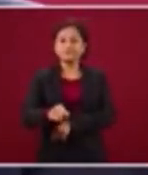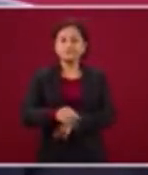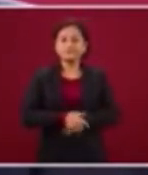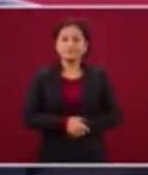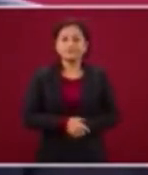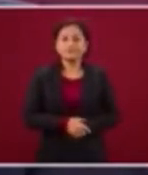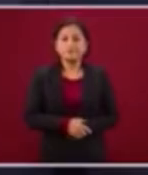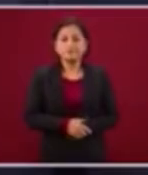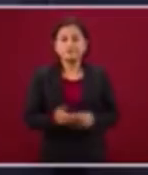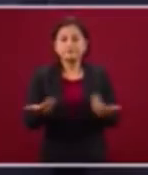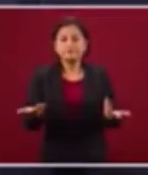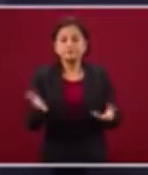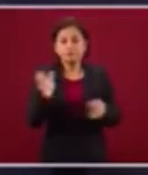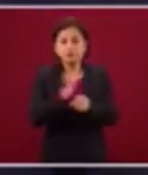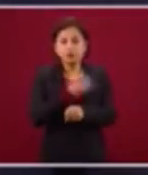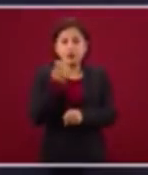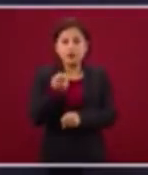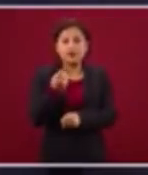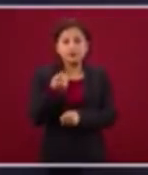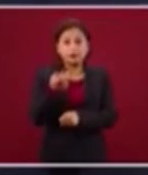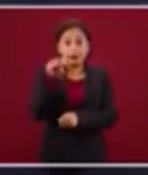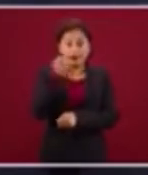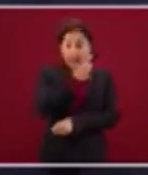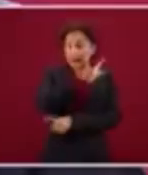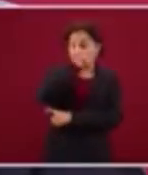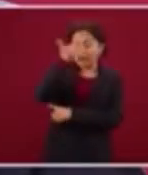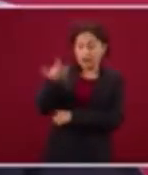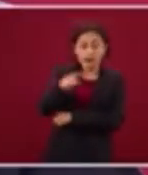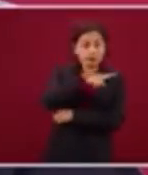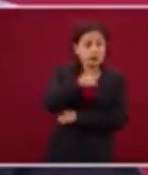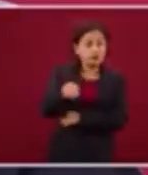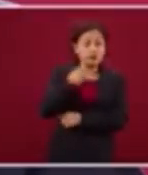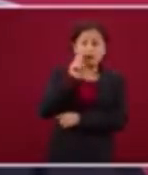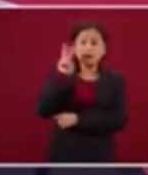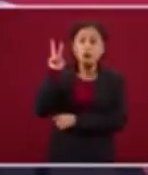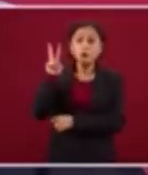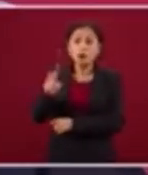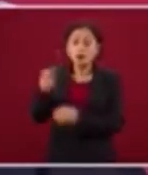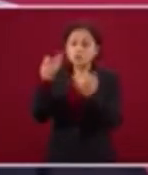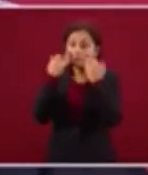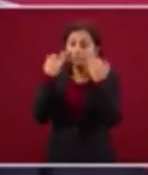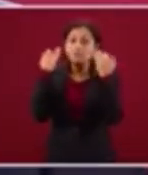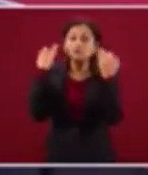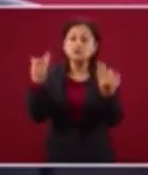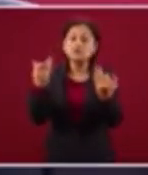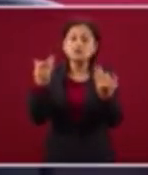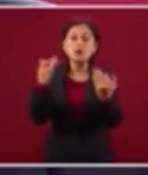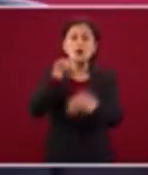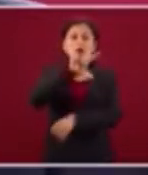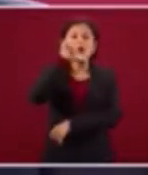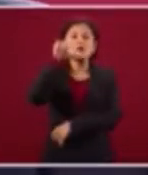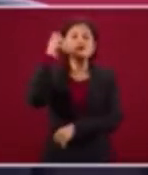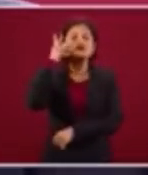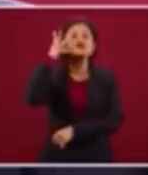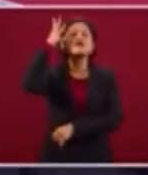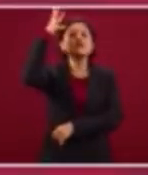Entonces, esto va a ayudar mucho. A ver quién se va a atrever en el futuro a hacer lo que